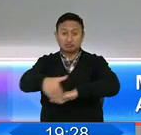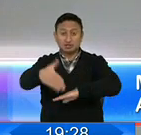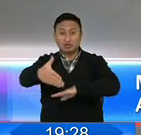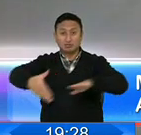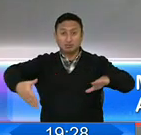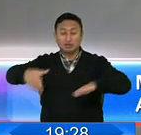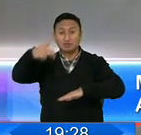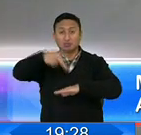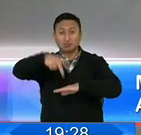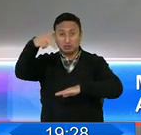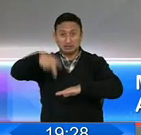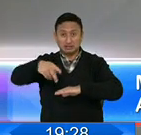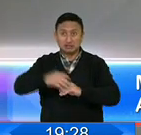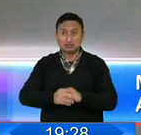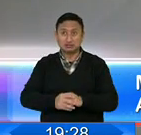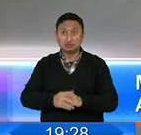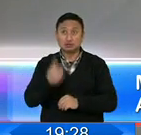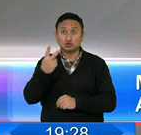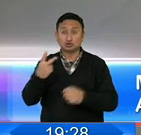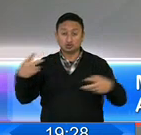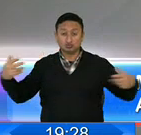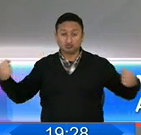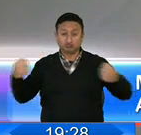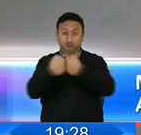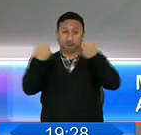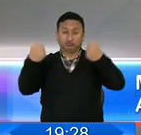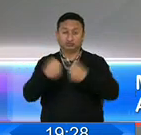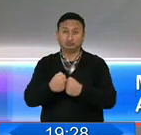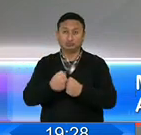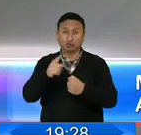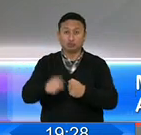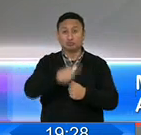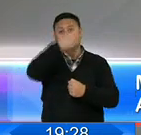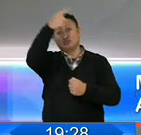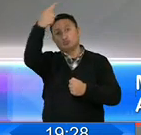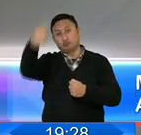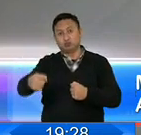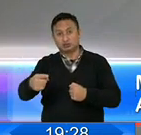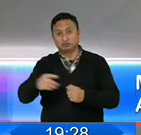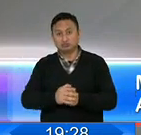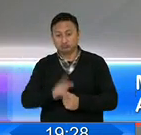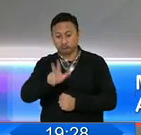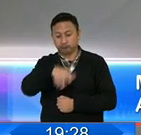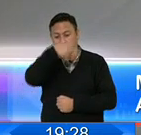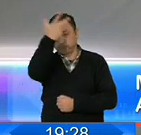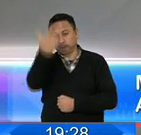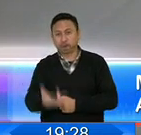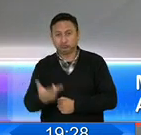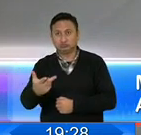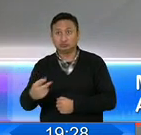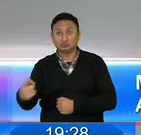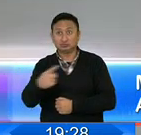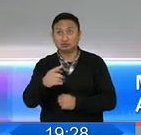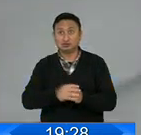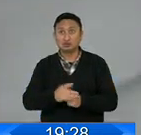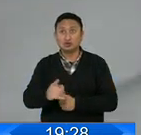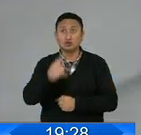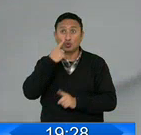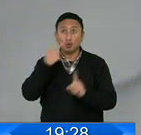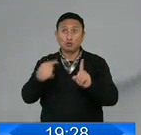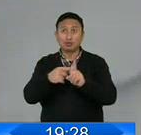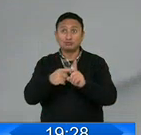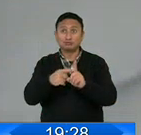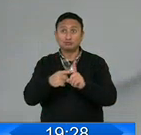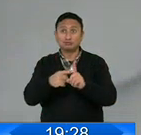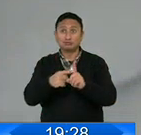Pichincha, los vehículos chocan en plena esquina. Uno de ellos pierde el control y se impacta contra la señal del pare. Ahí estaba un